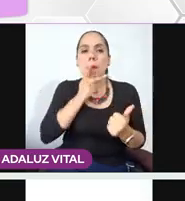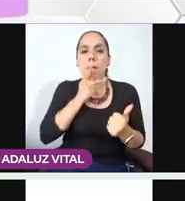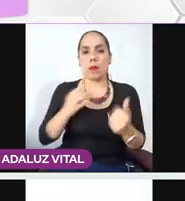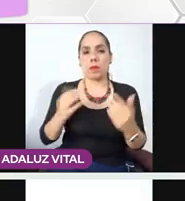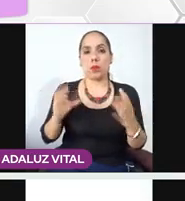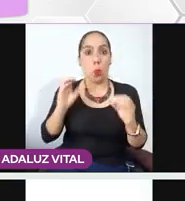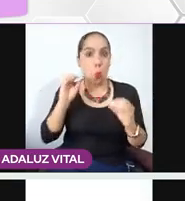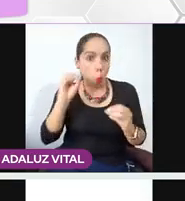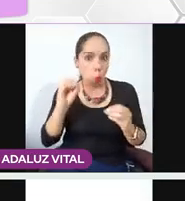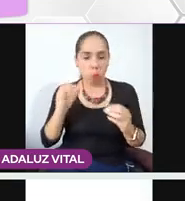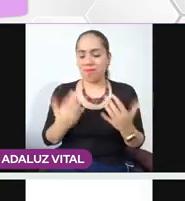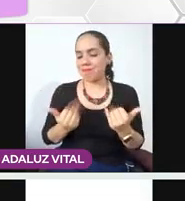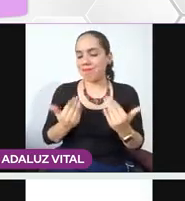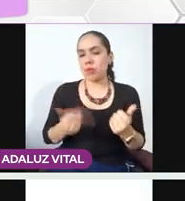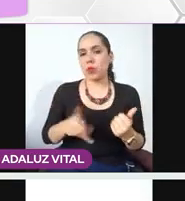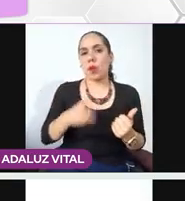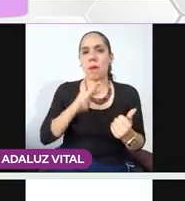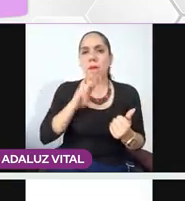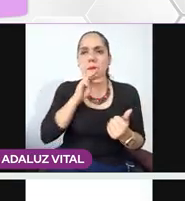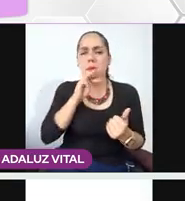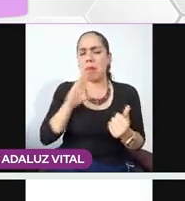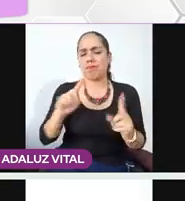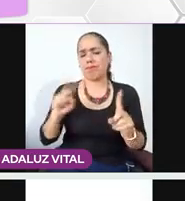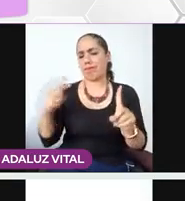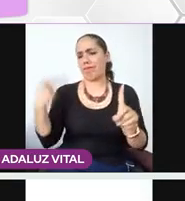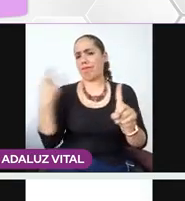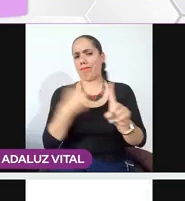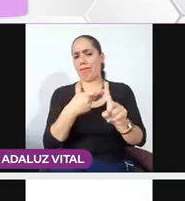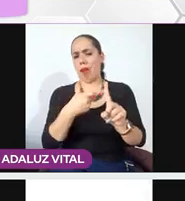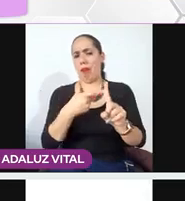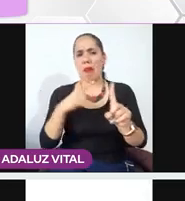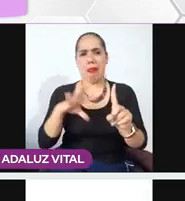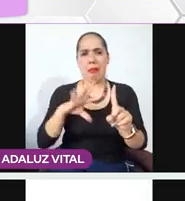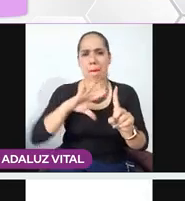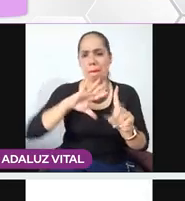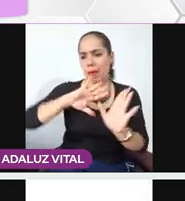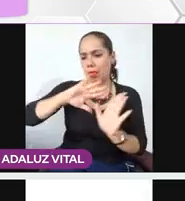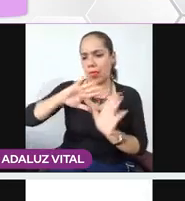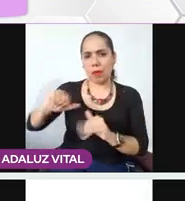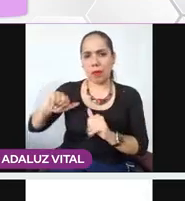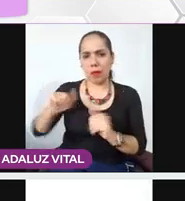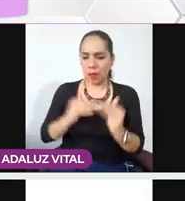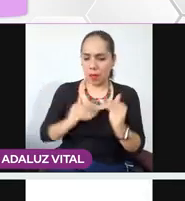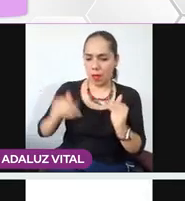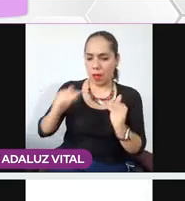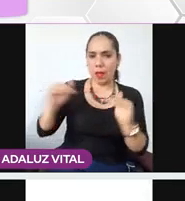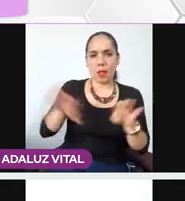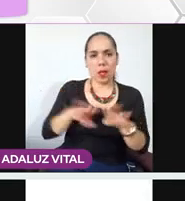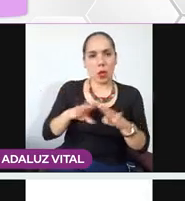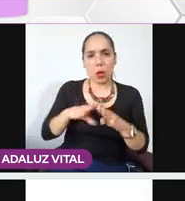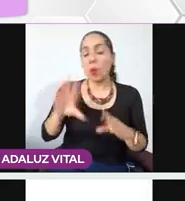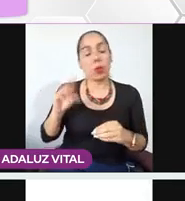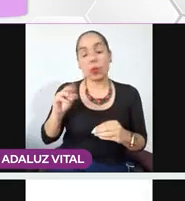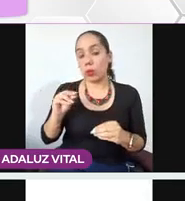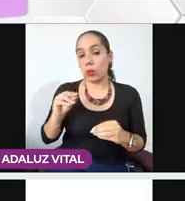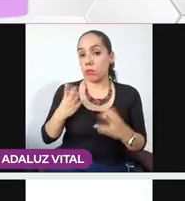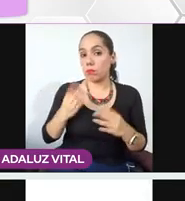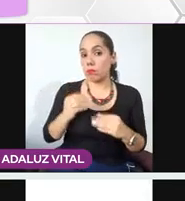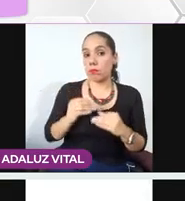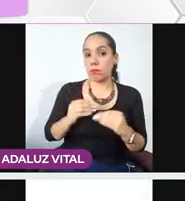o psicológica o sentimental por la ausencia de alguna de las figuras en el hogar, ¿no?